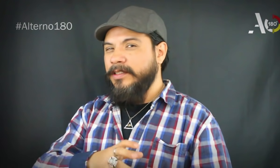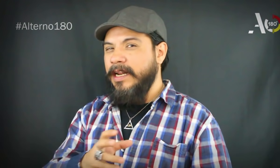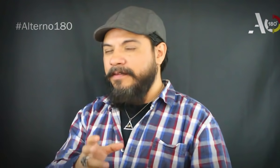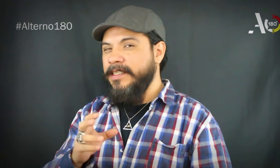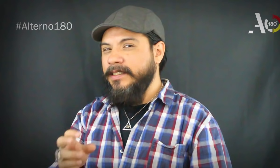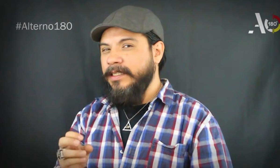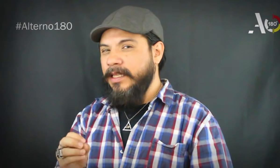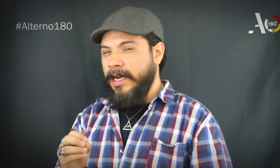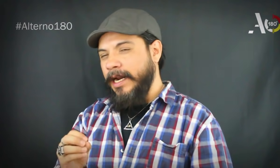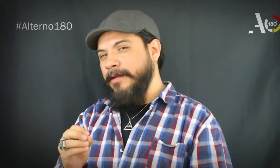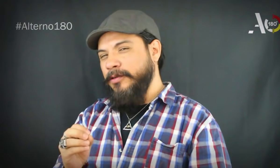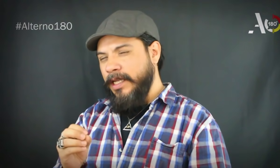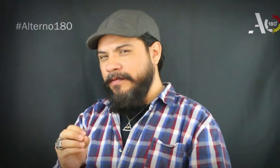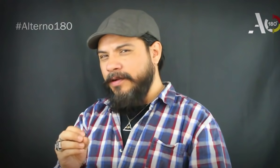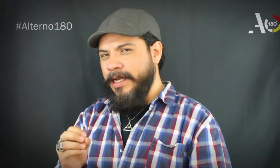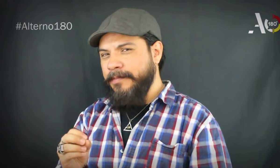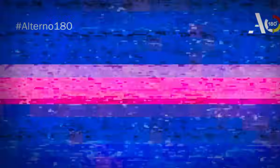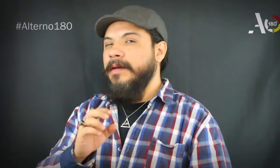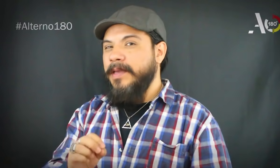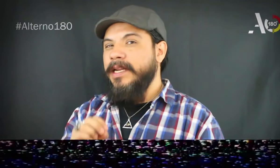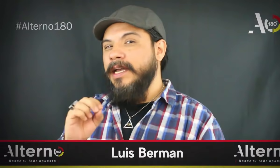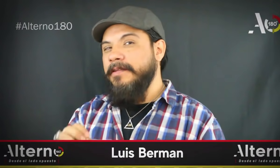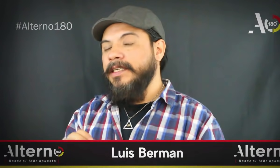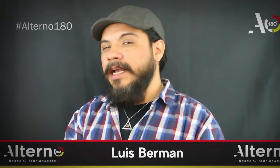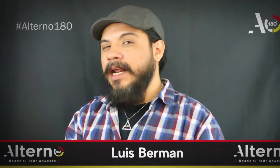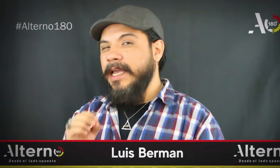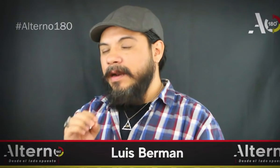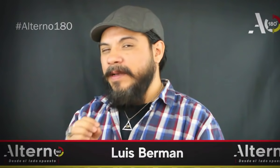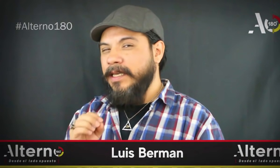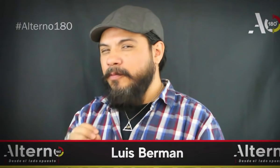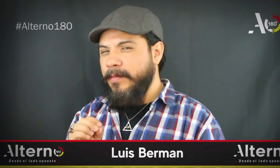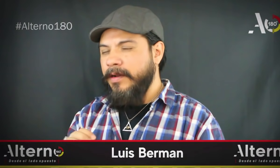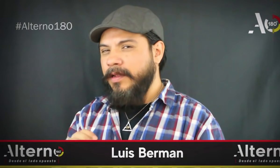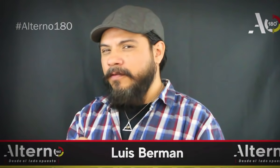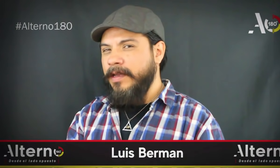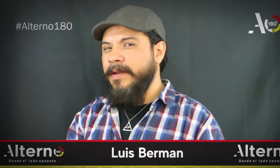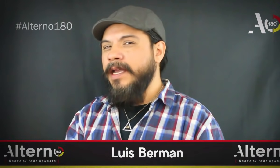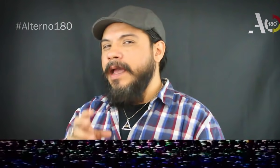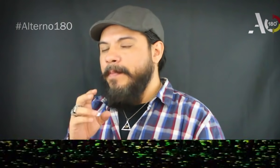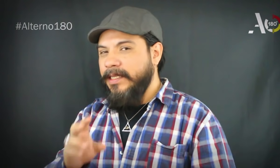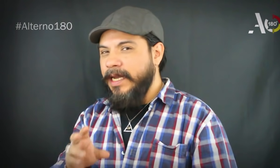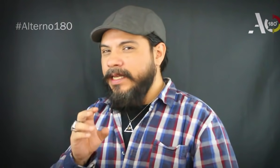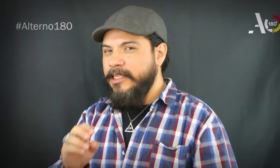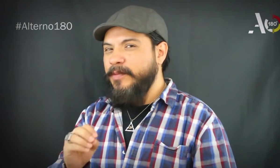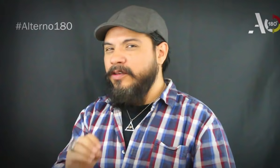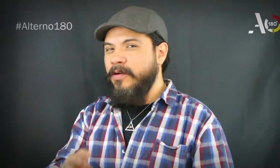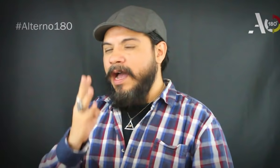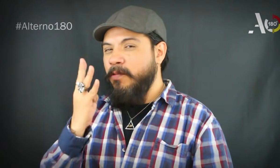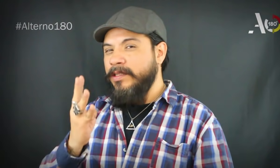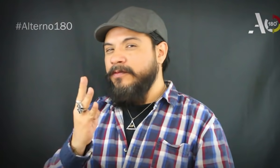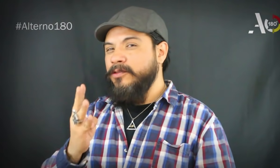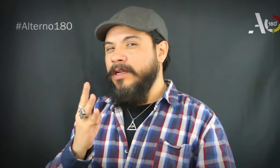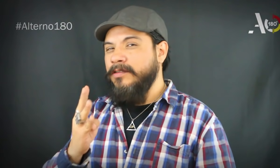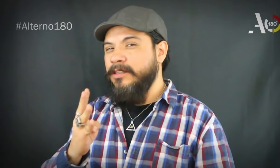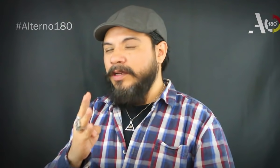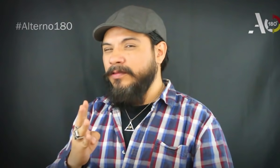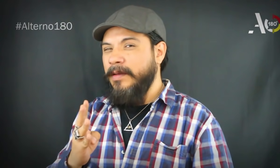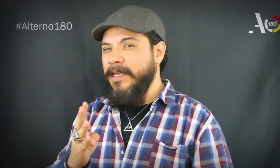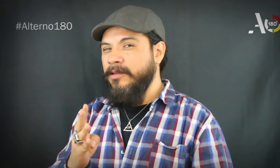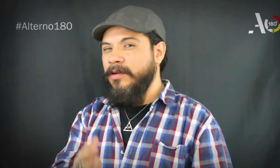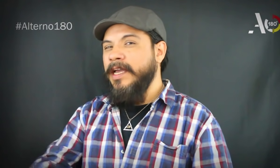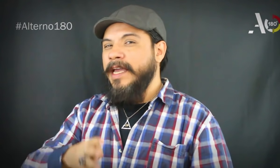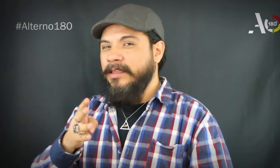se desconoce la fecha exacta de la grabación telefónica. También cabe señalar que el pasado 1 de noviembre, Patjane despidió a 4 funcionarios